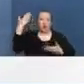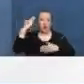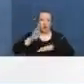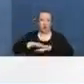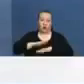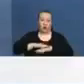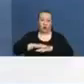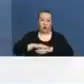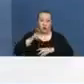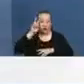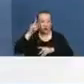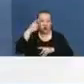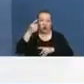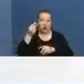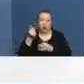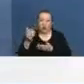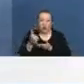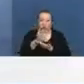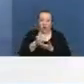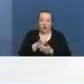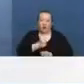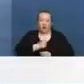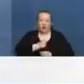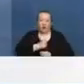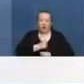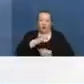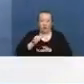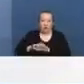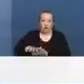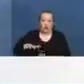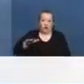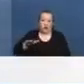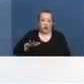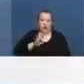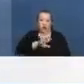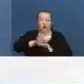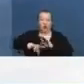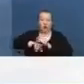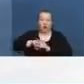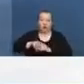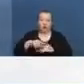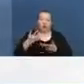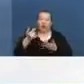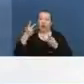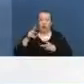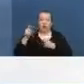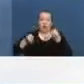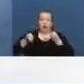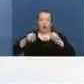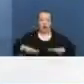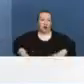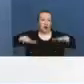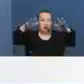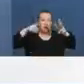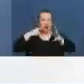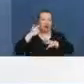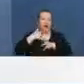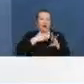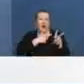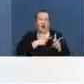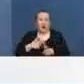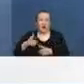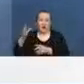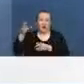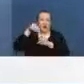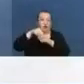para lucrar de de eso todo es corrupción y meten hasta un tanque guerra en estos momentos en la cárcel pero que no insulten nuestra inteligencia